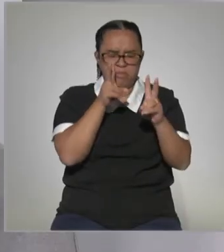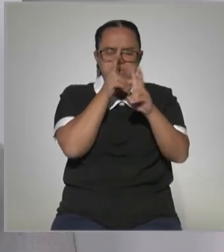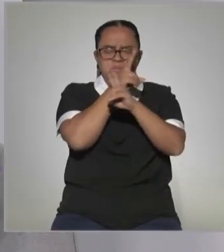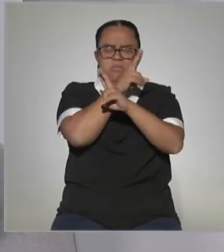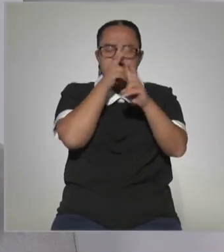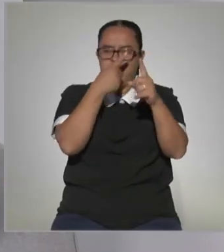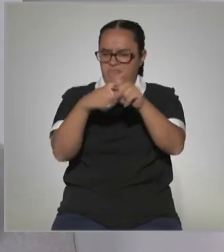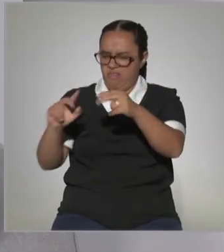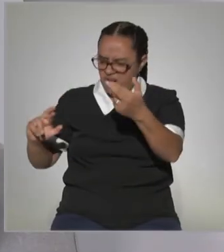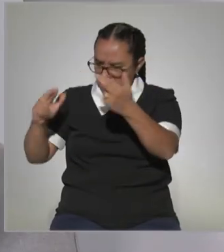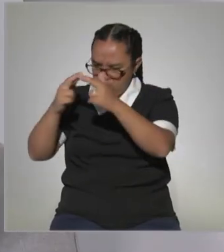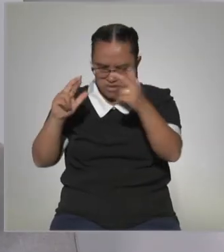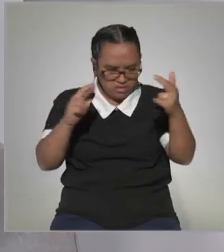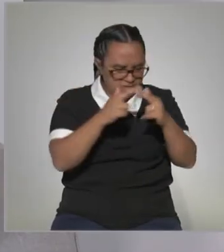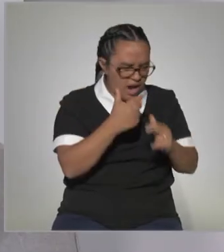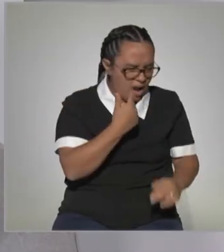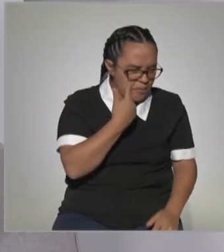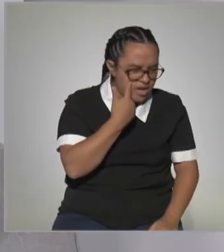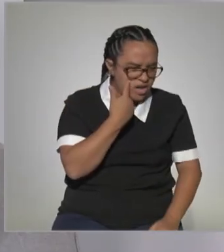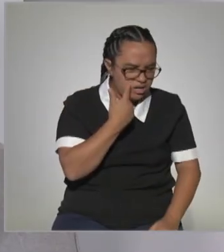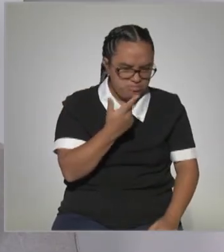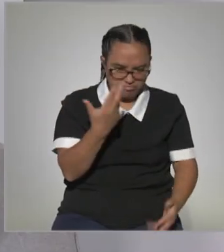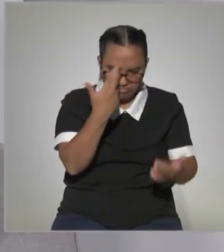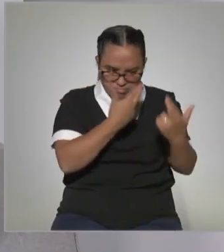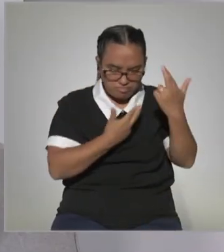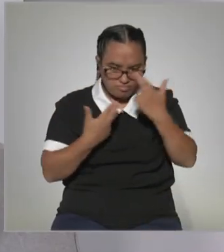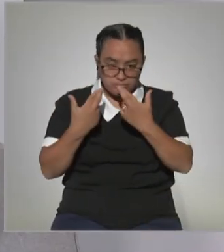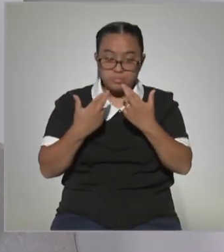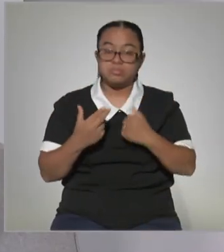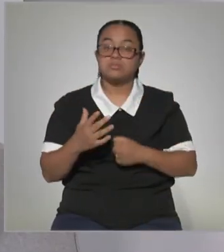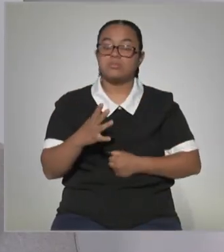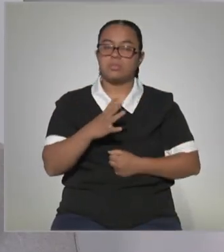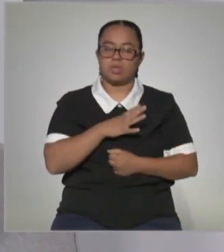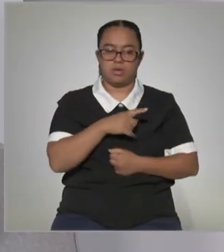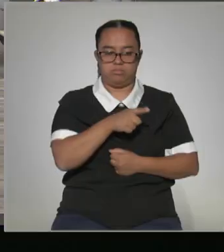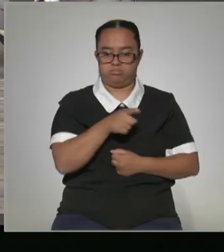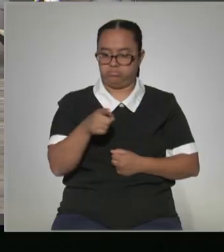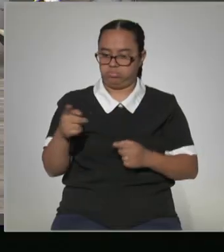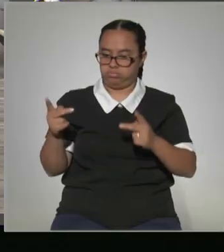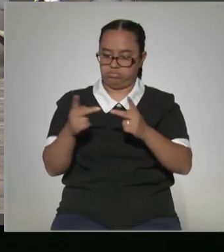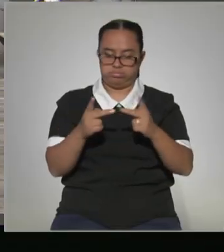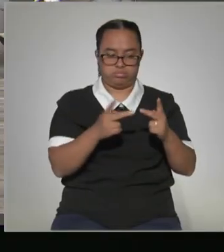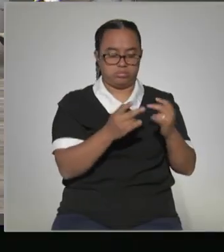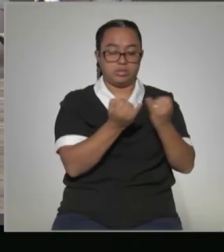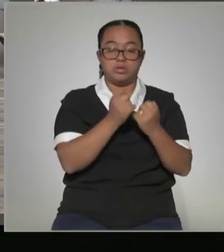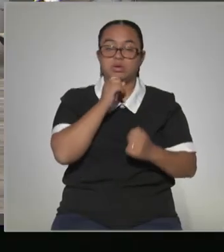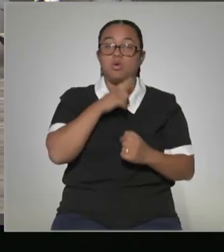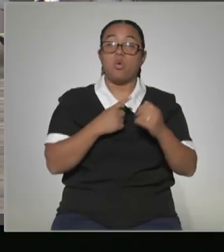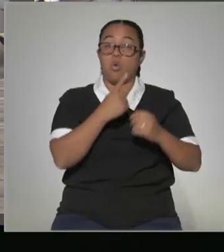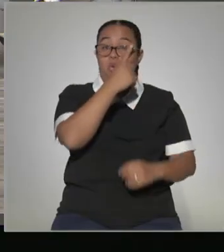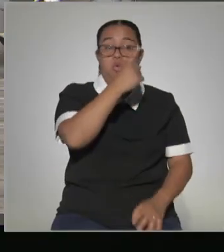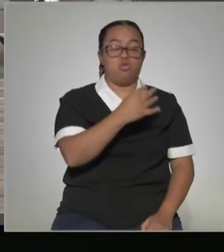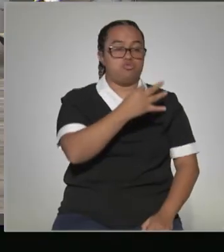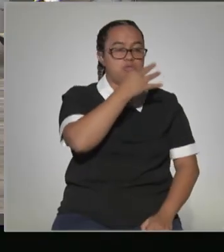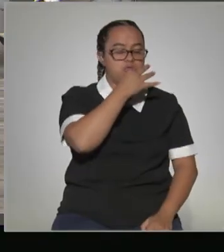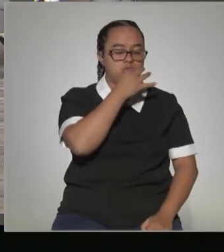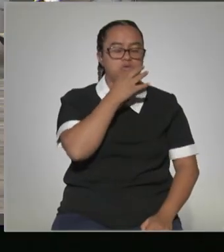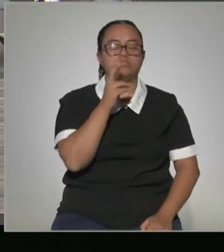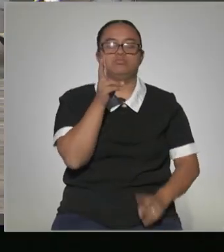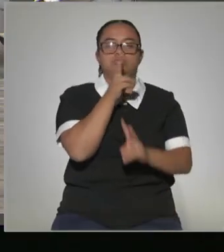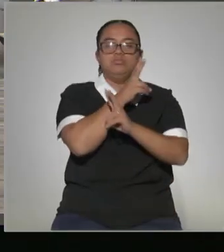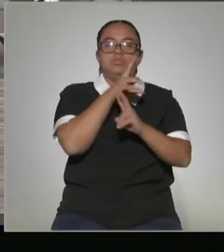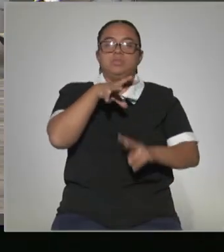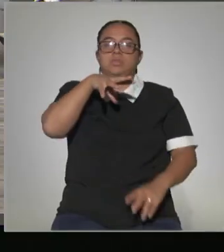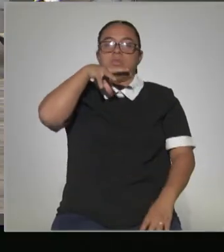diferentes religiones, hay un patrón que es 6 respiraciones por minuto, es decir, respiración